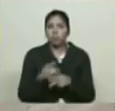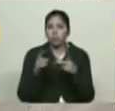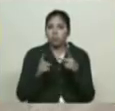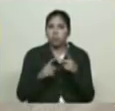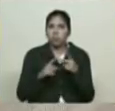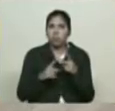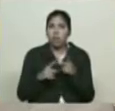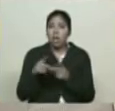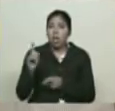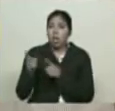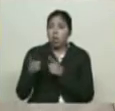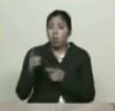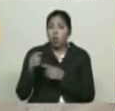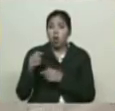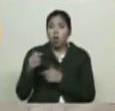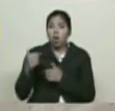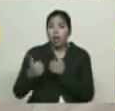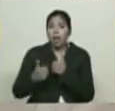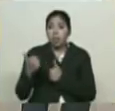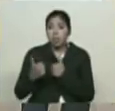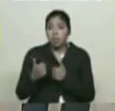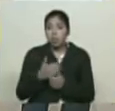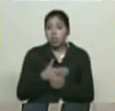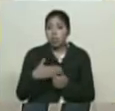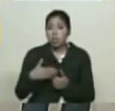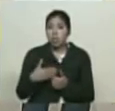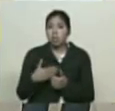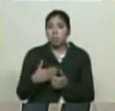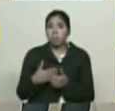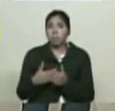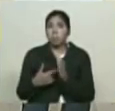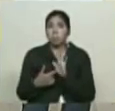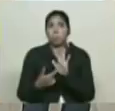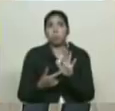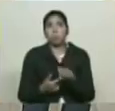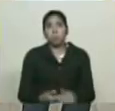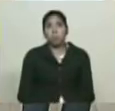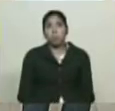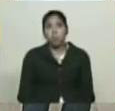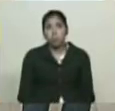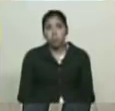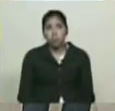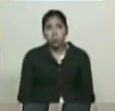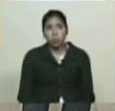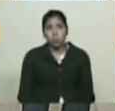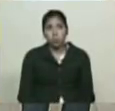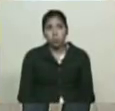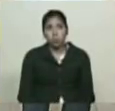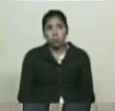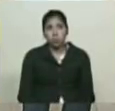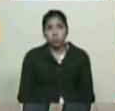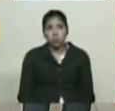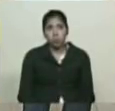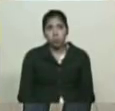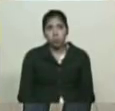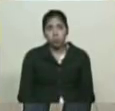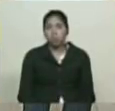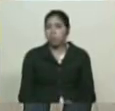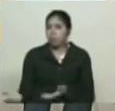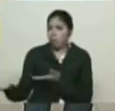varios candidatos de la oposición a presentarse. Bueno, bienvenido a todos los candidatos que